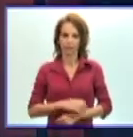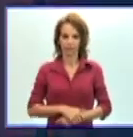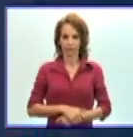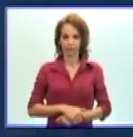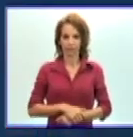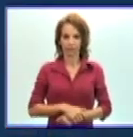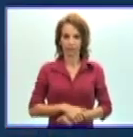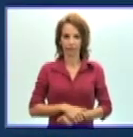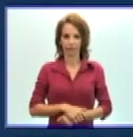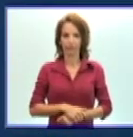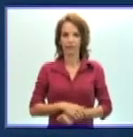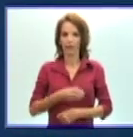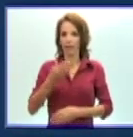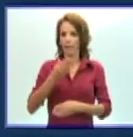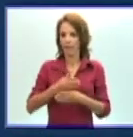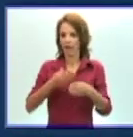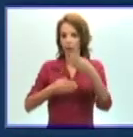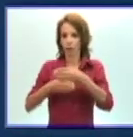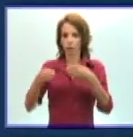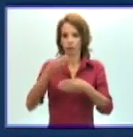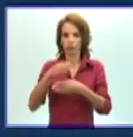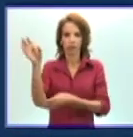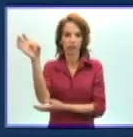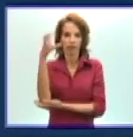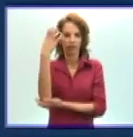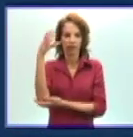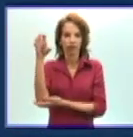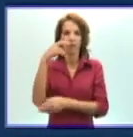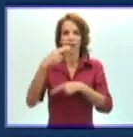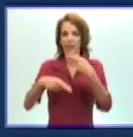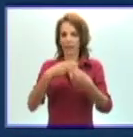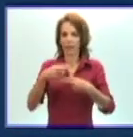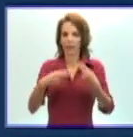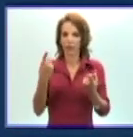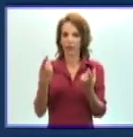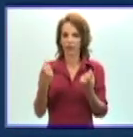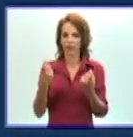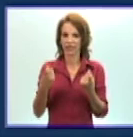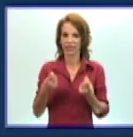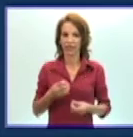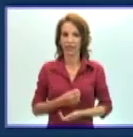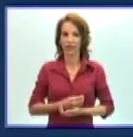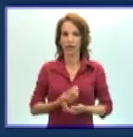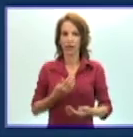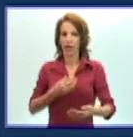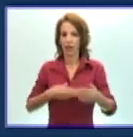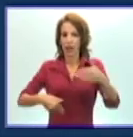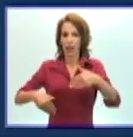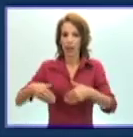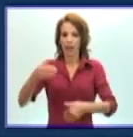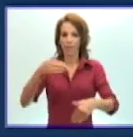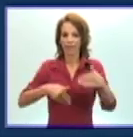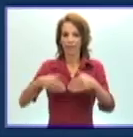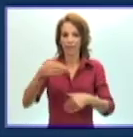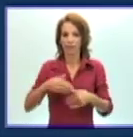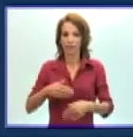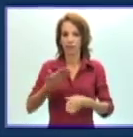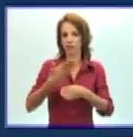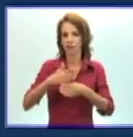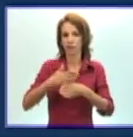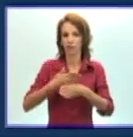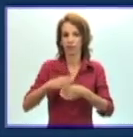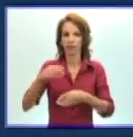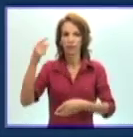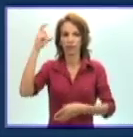Para la construcción del radar se hizo necesario la participación de varios científicos, entre